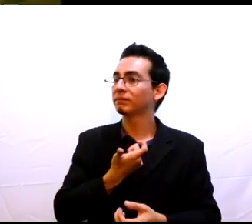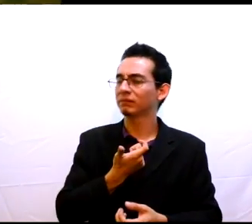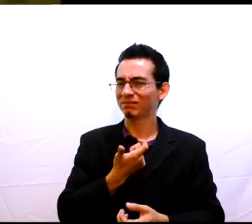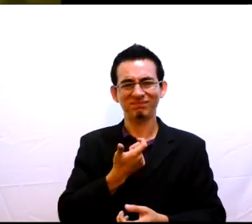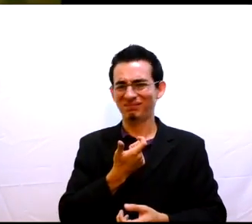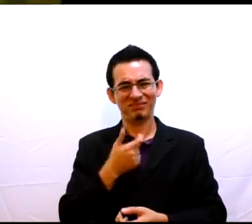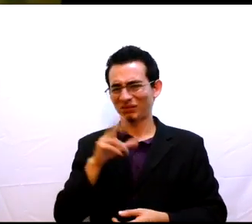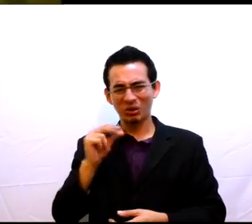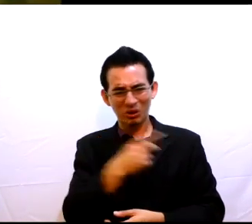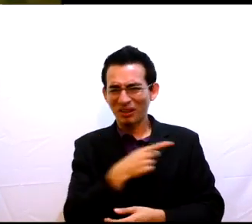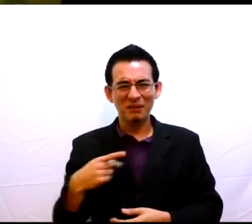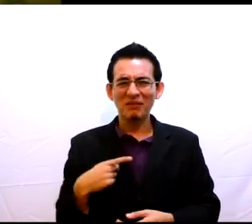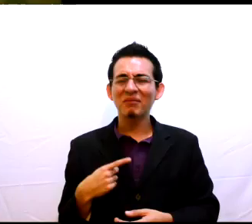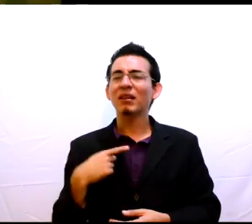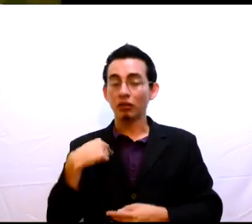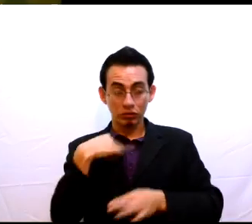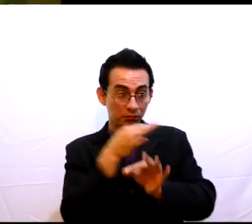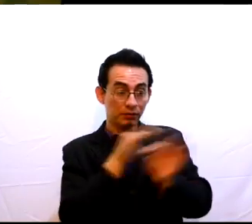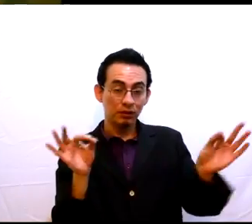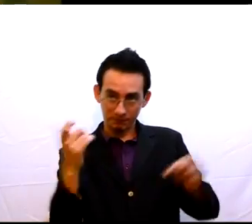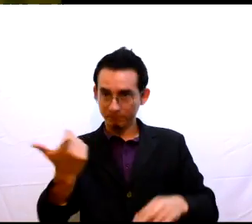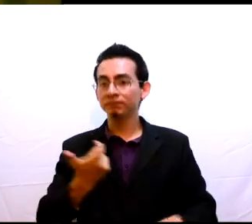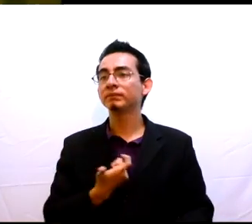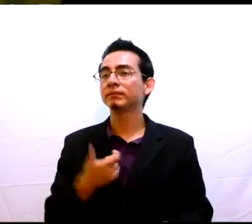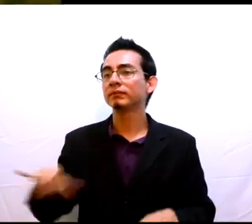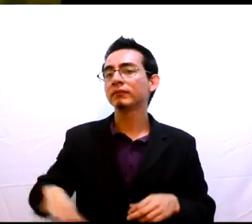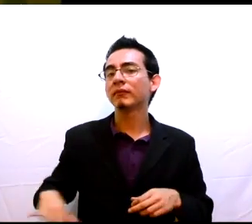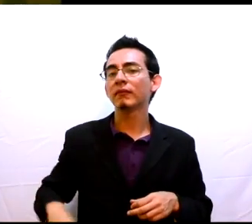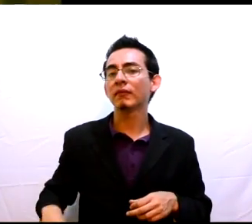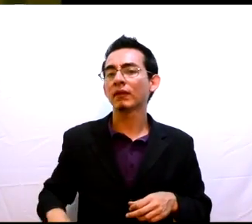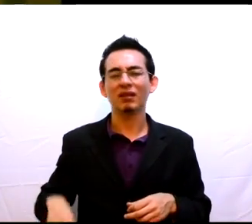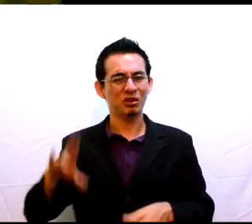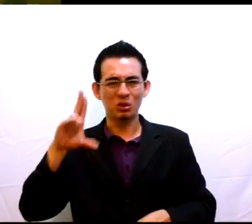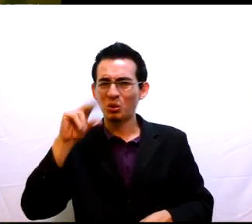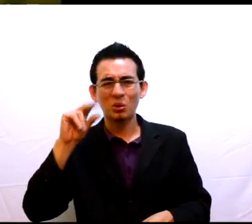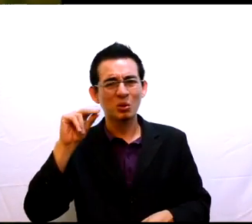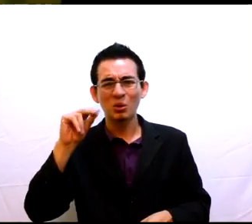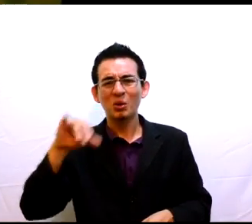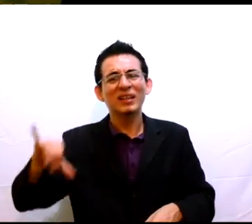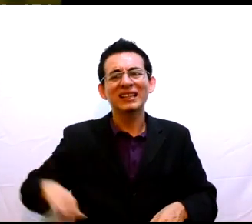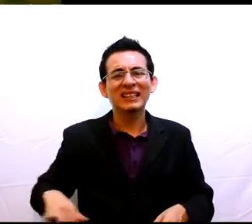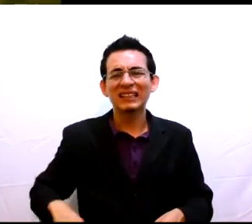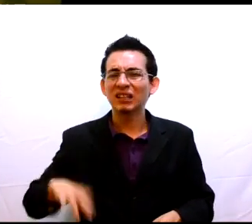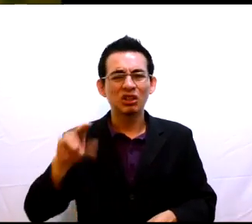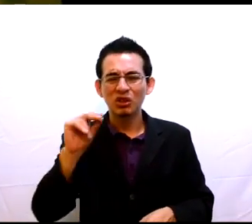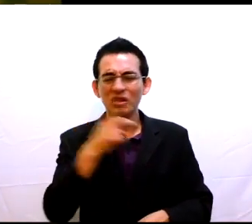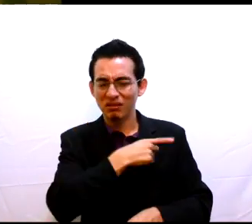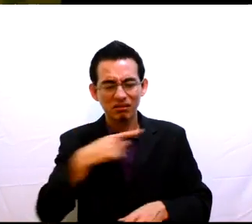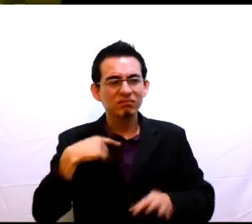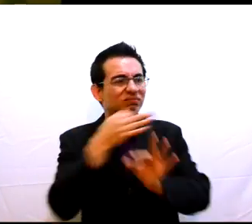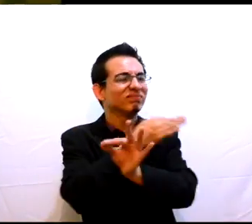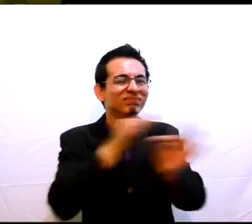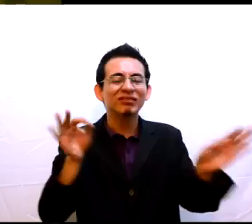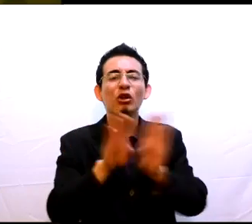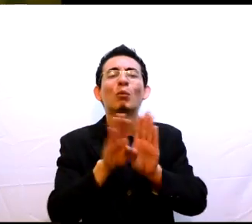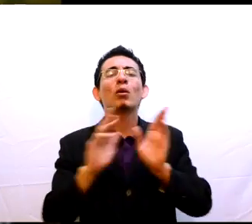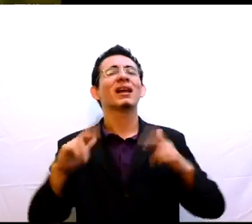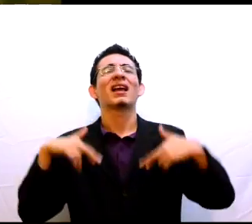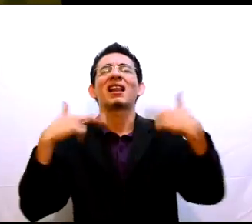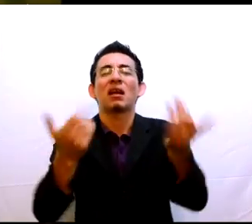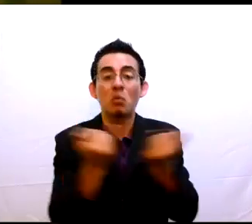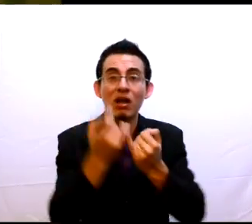mano es una aberración delante de dios tiene que ser dado por gracia entiende